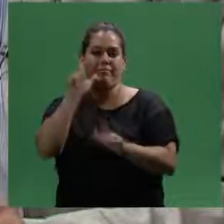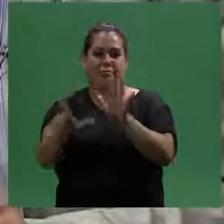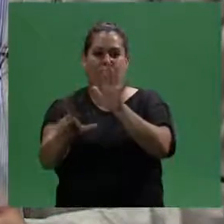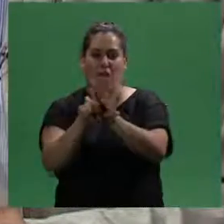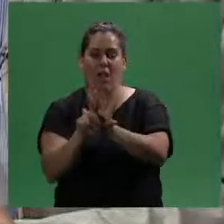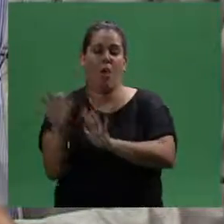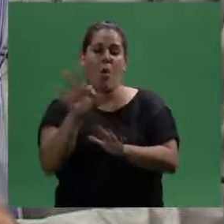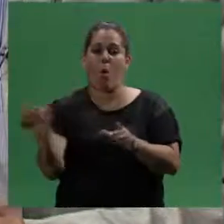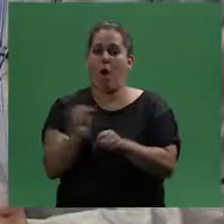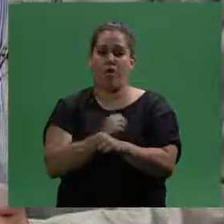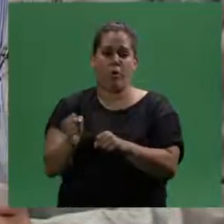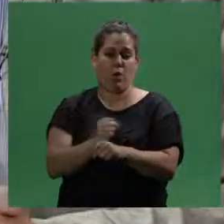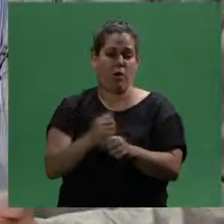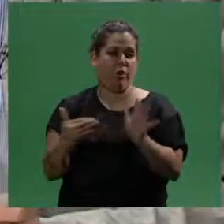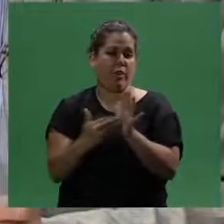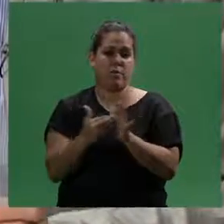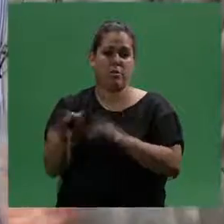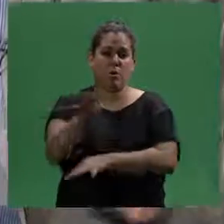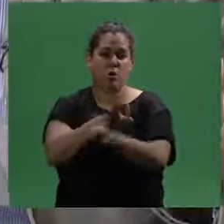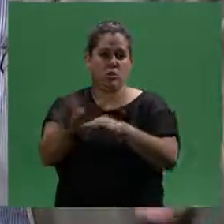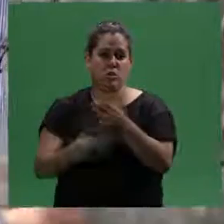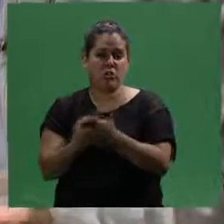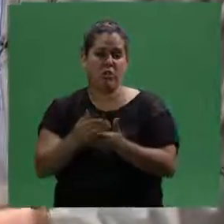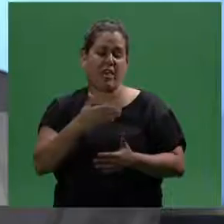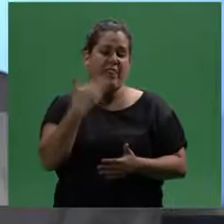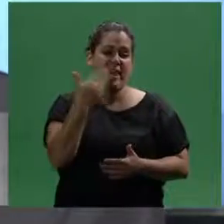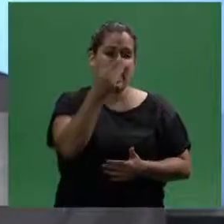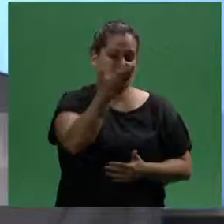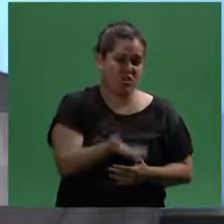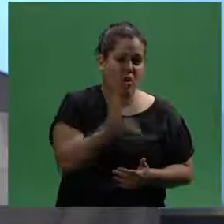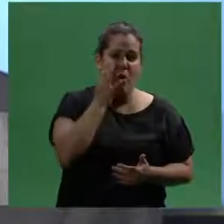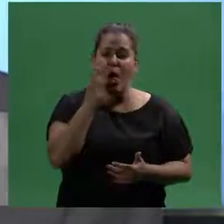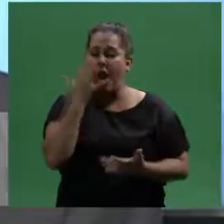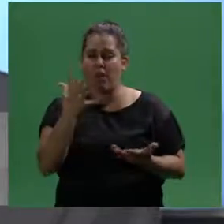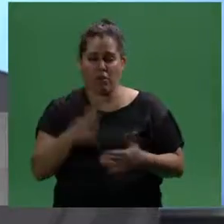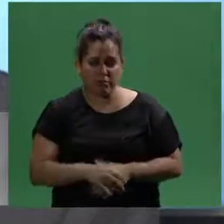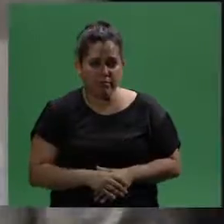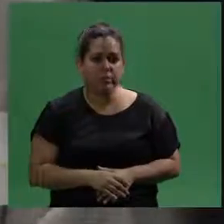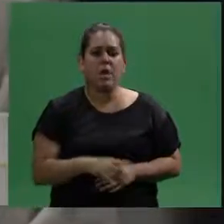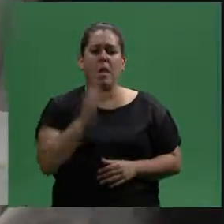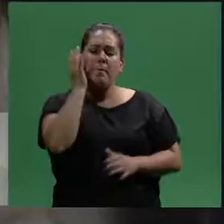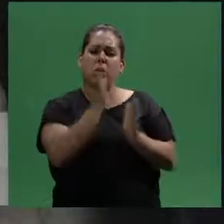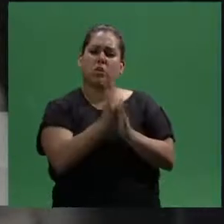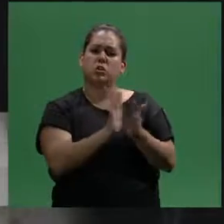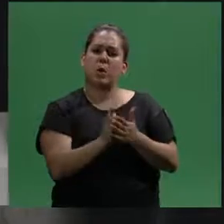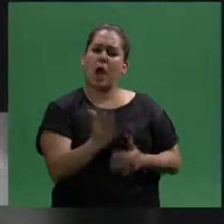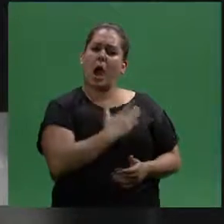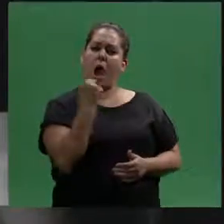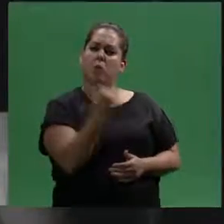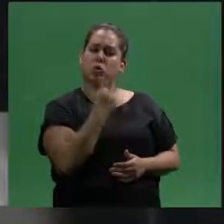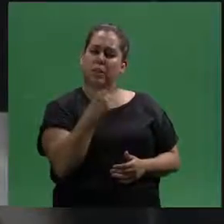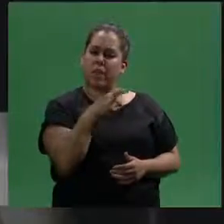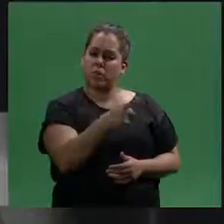transformarlo en ley o aprobarlo si es un proyecto de resolución o declaración. Y respecto a las autoridades de las comisiones que usted